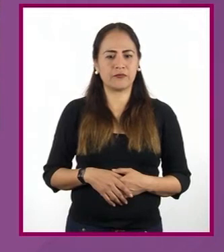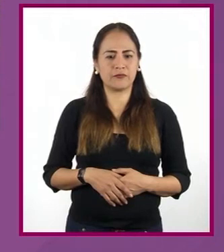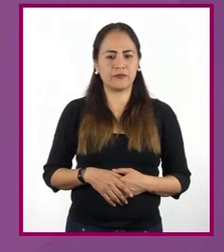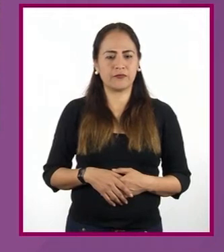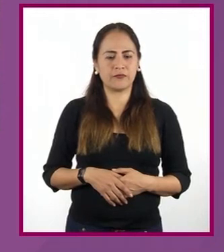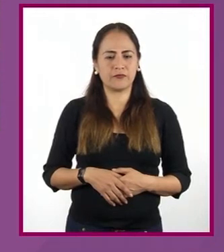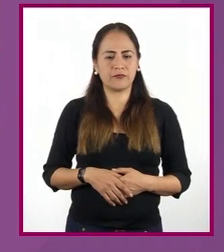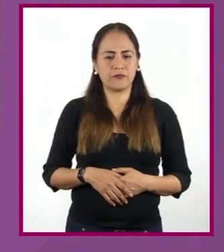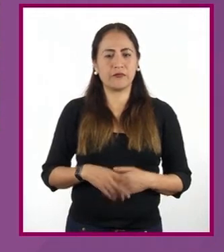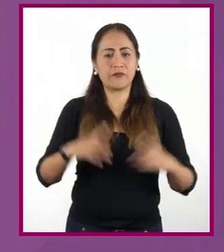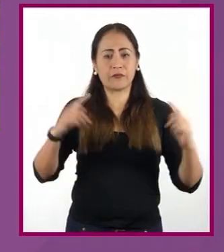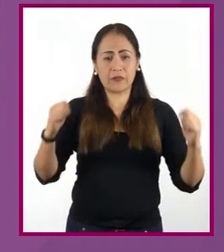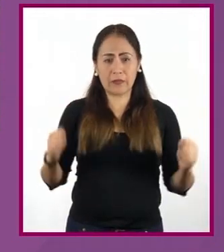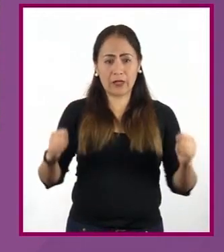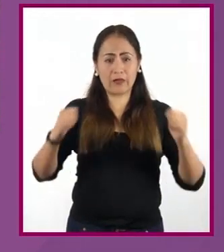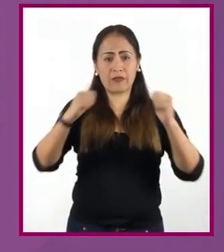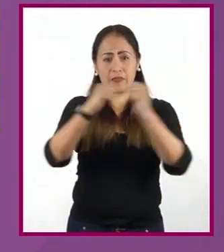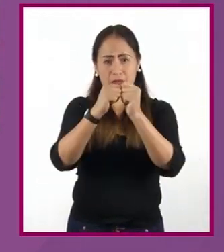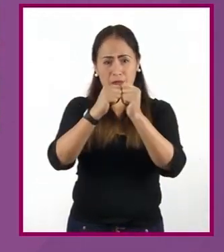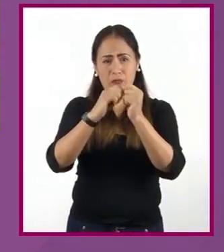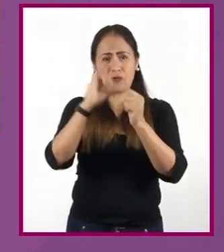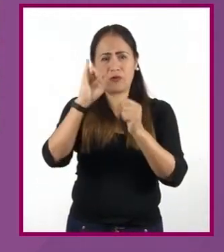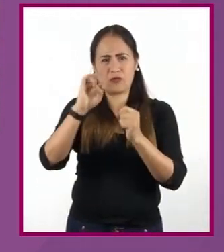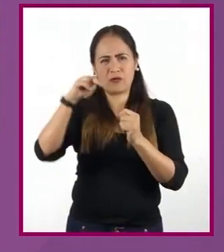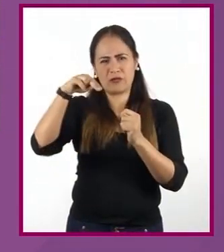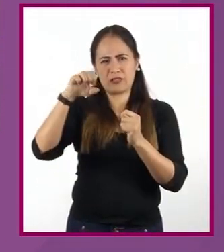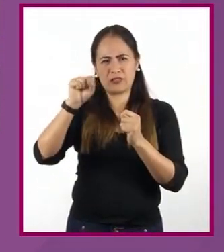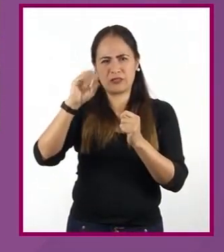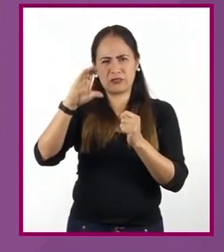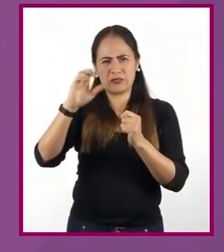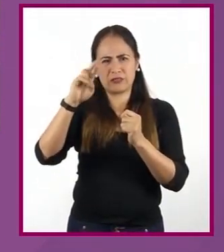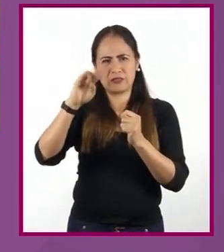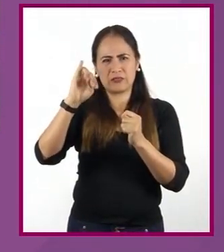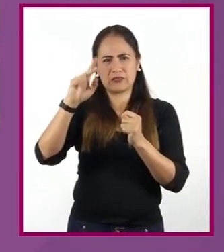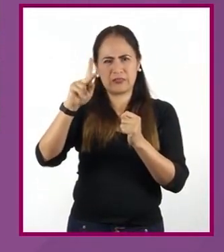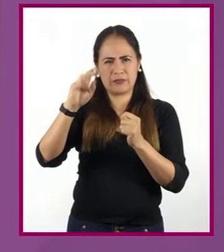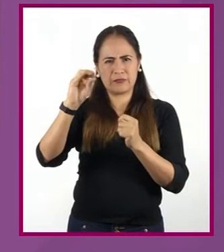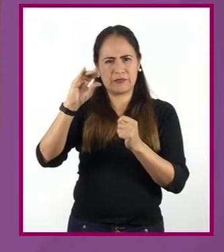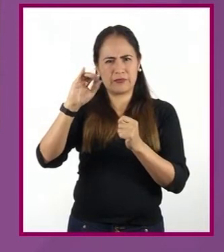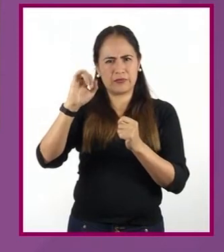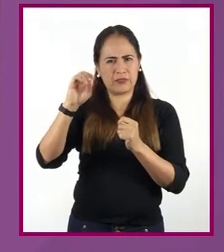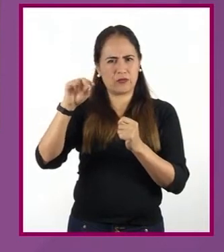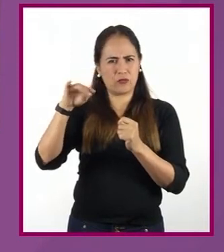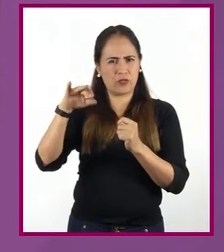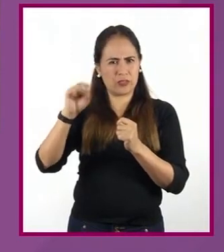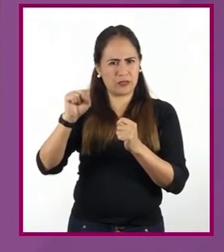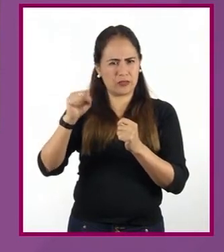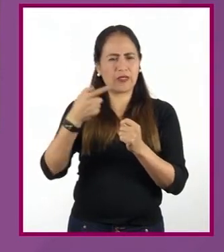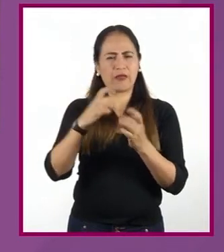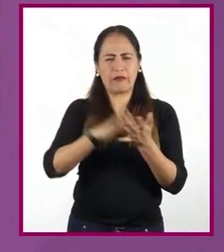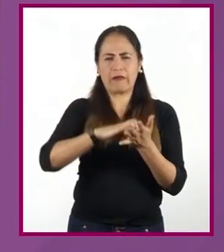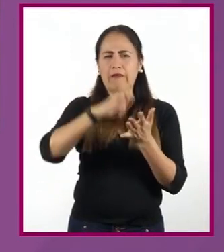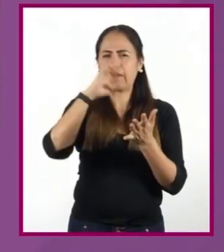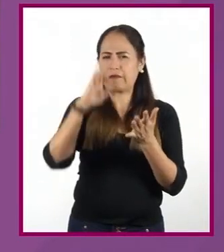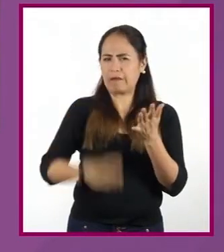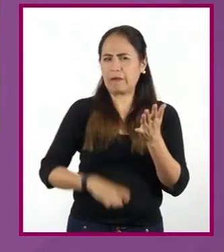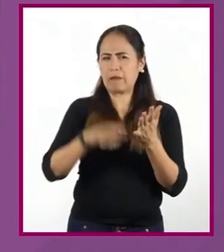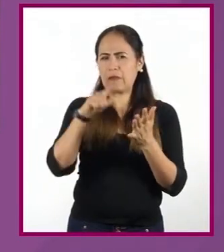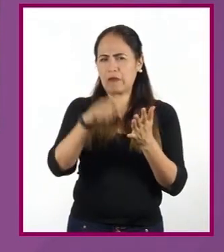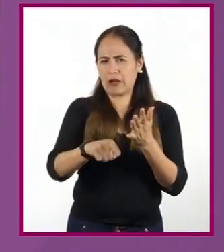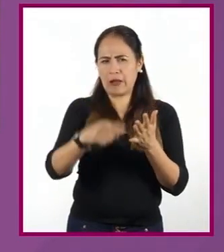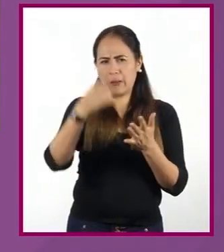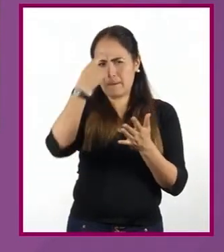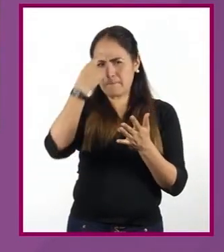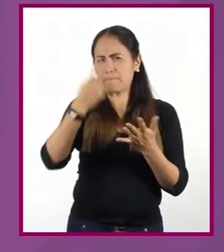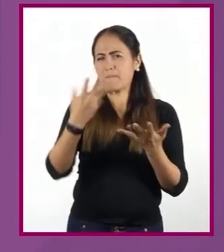El llamado Templo de las Inscripciones es el único ejemplo por ahora de edificio mesoamericano construido como recinto